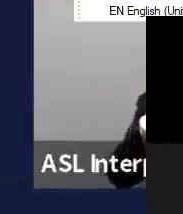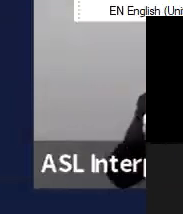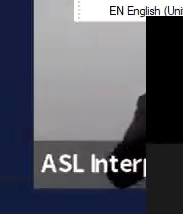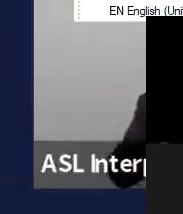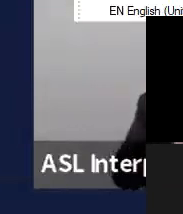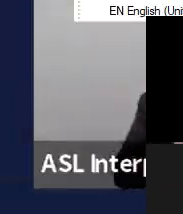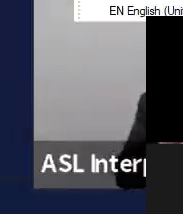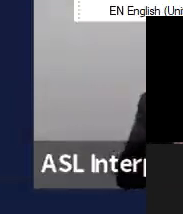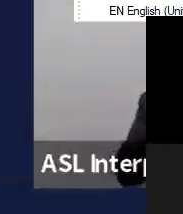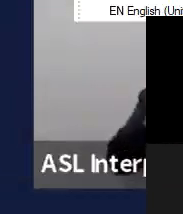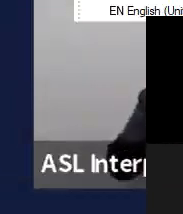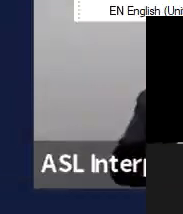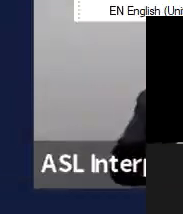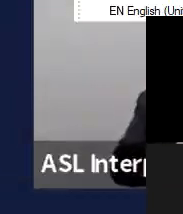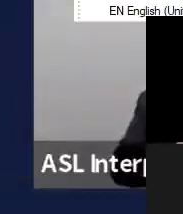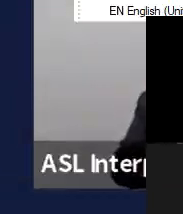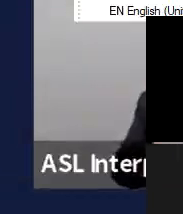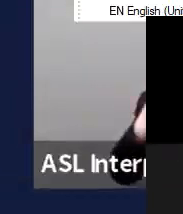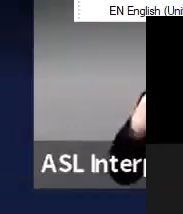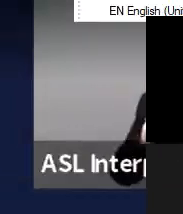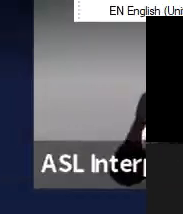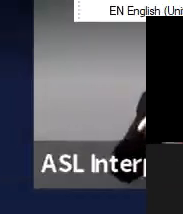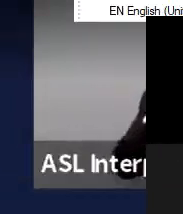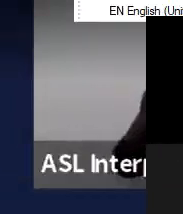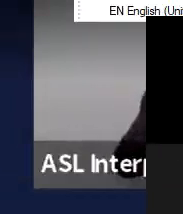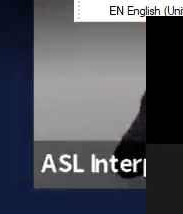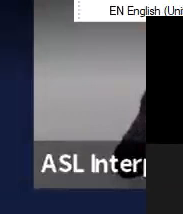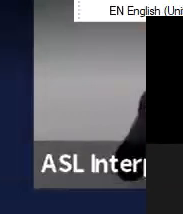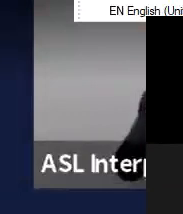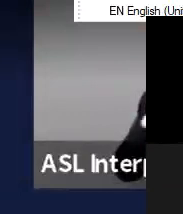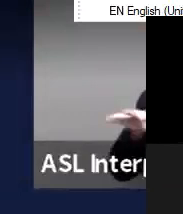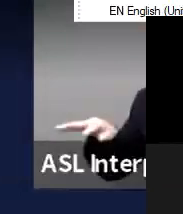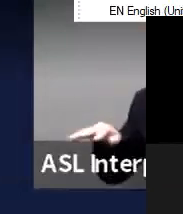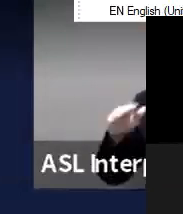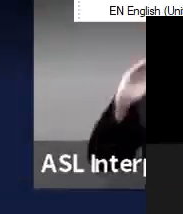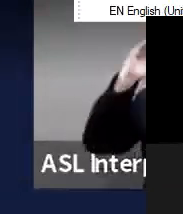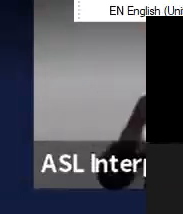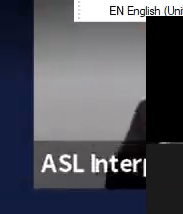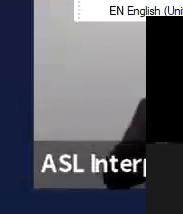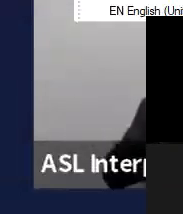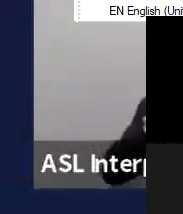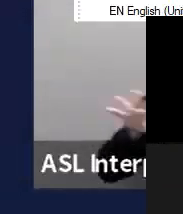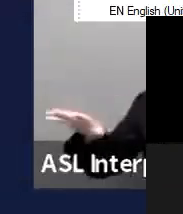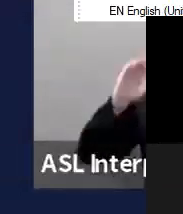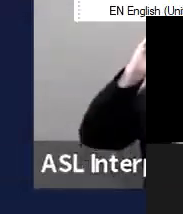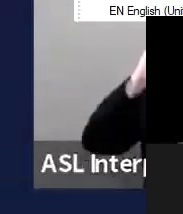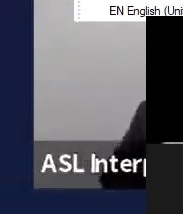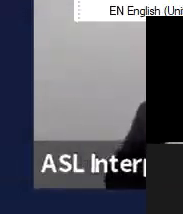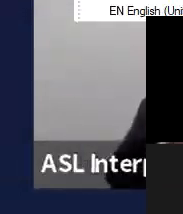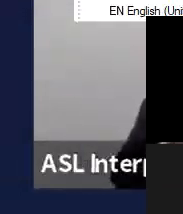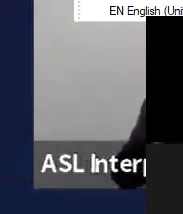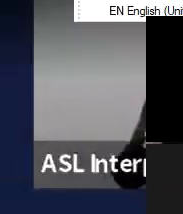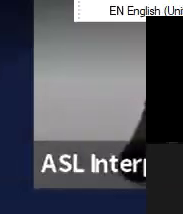hacer es promulgar políticas que reducirán la tasa de infección, reducir las tasas de